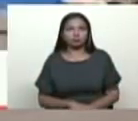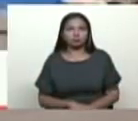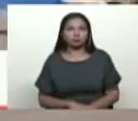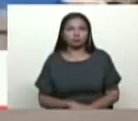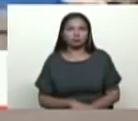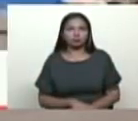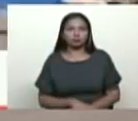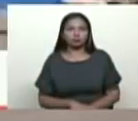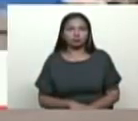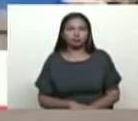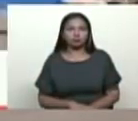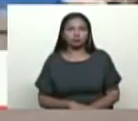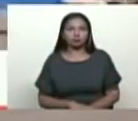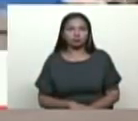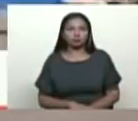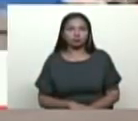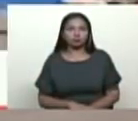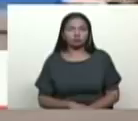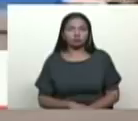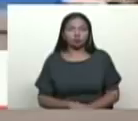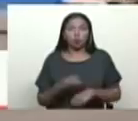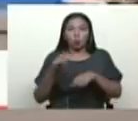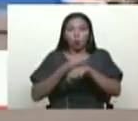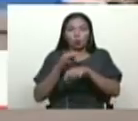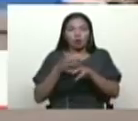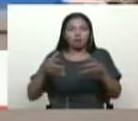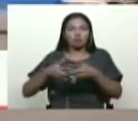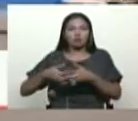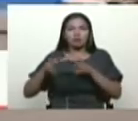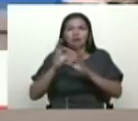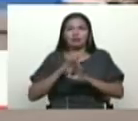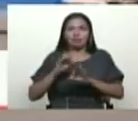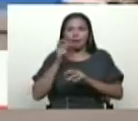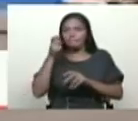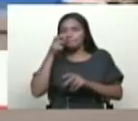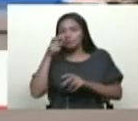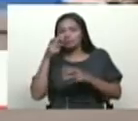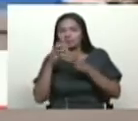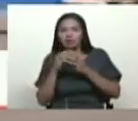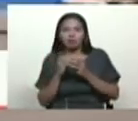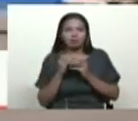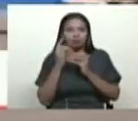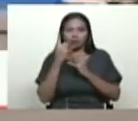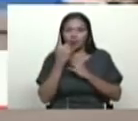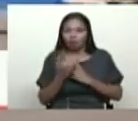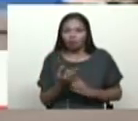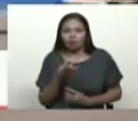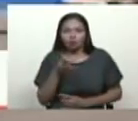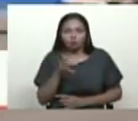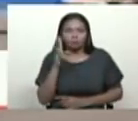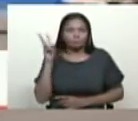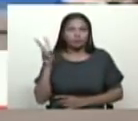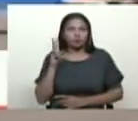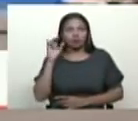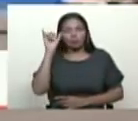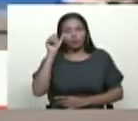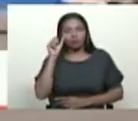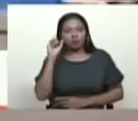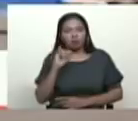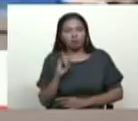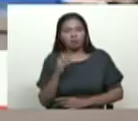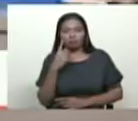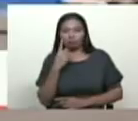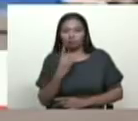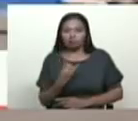Sacan Twitter. No gobiernan Estados Unidos. Tienen una obsesión fatal, como la película. Una